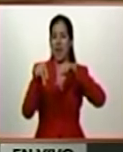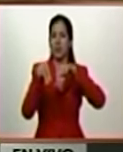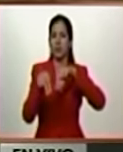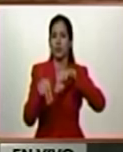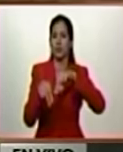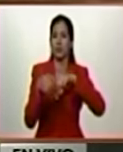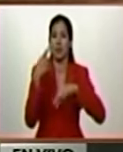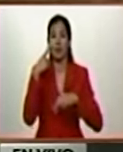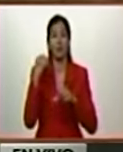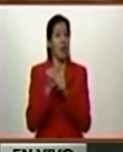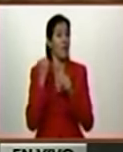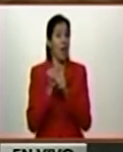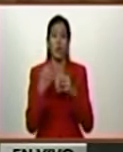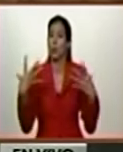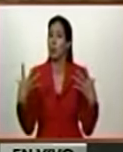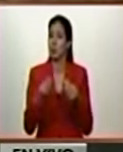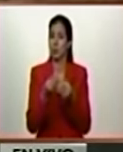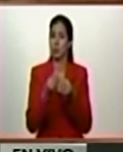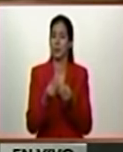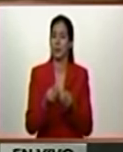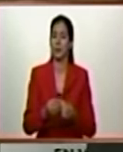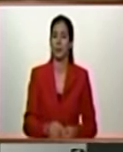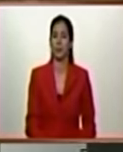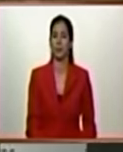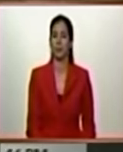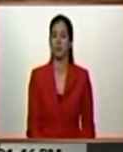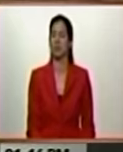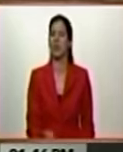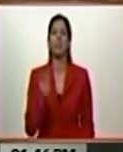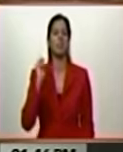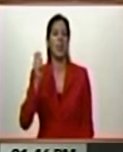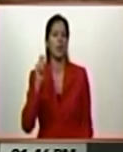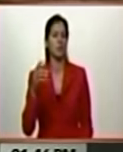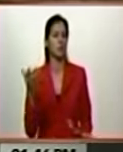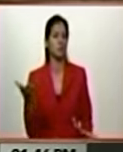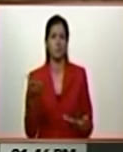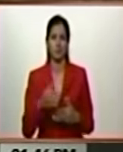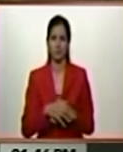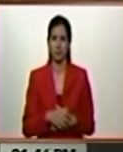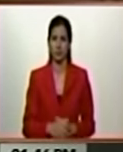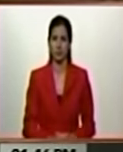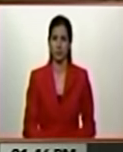desarrollando la tarea, para desarrollar la tarea.